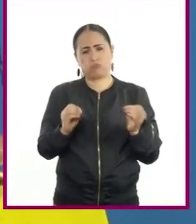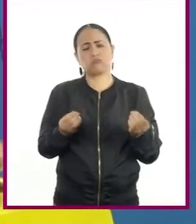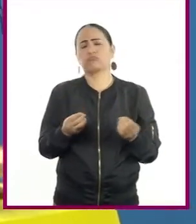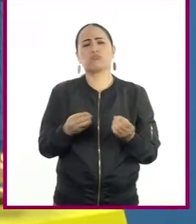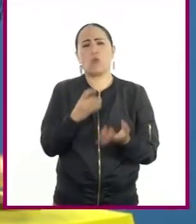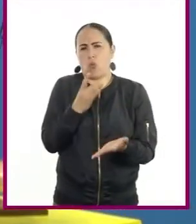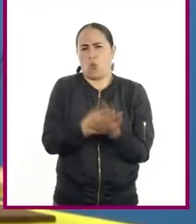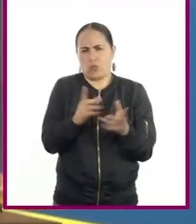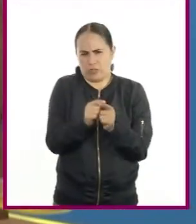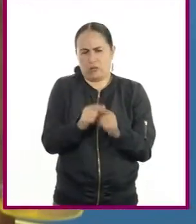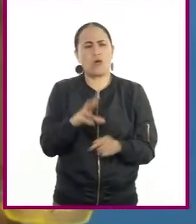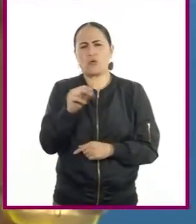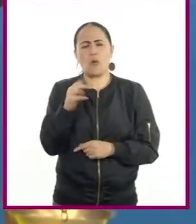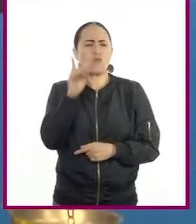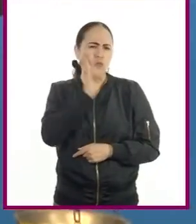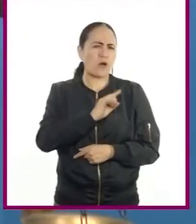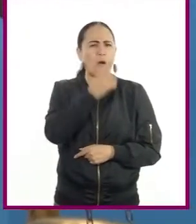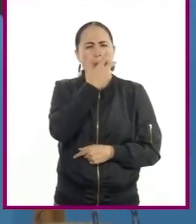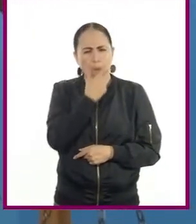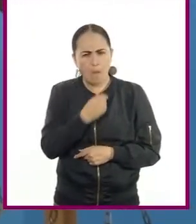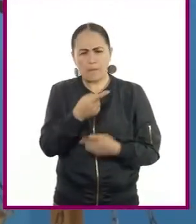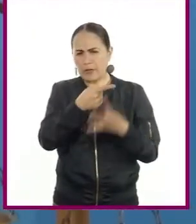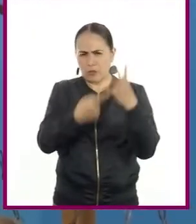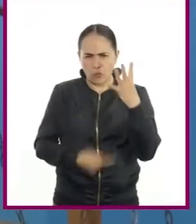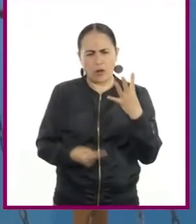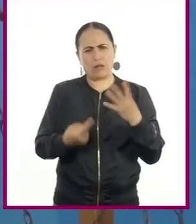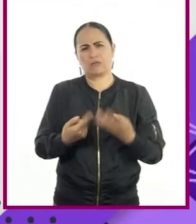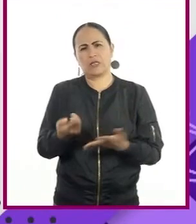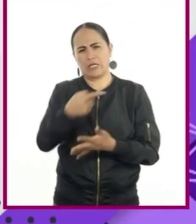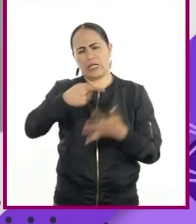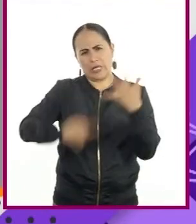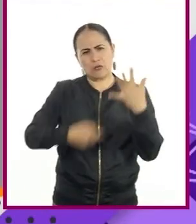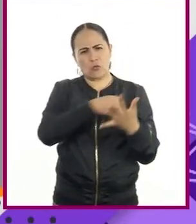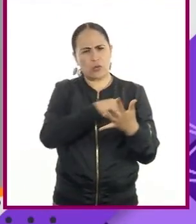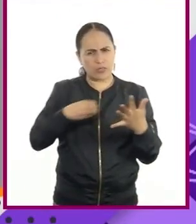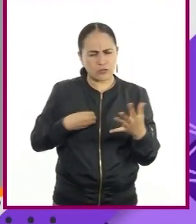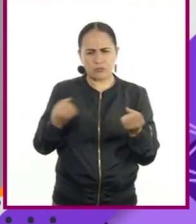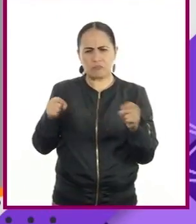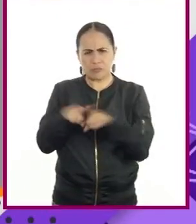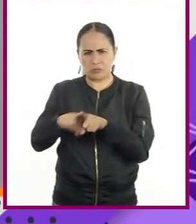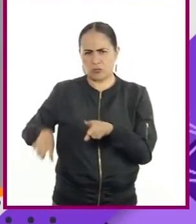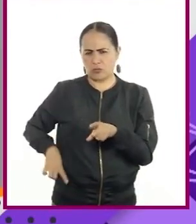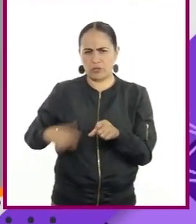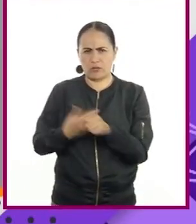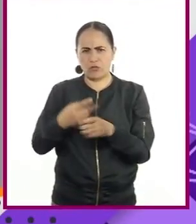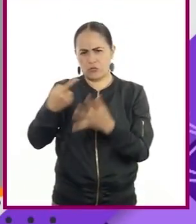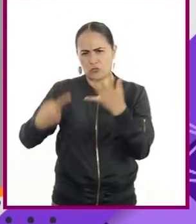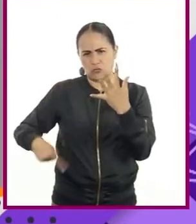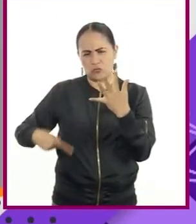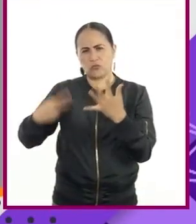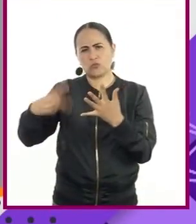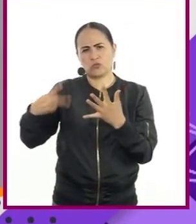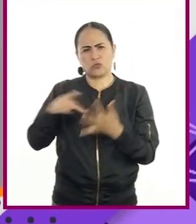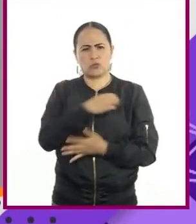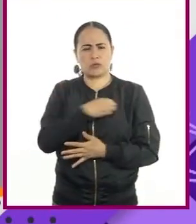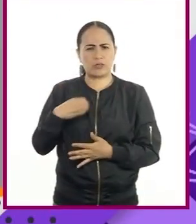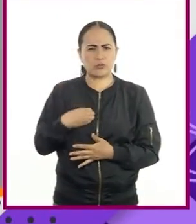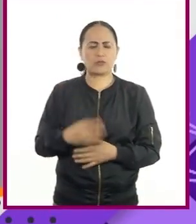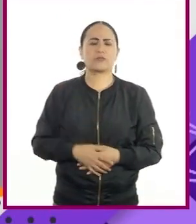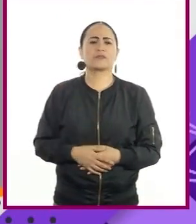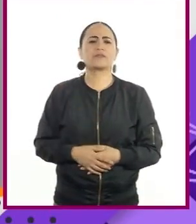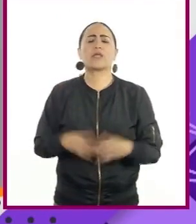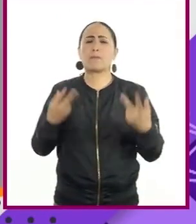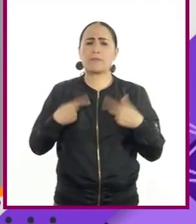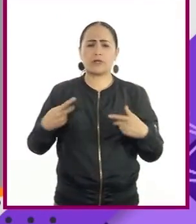ciudadanas y ciudadanos como de las y los gobernantes. Para que una sociedad pueda funcionar, todas y todos